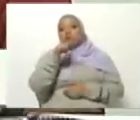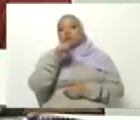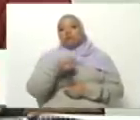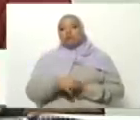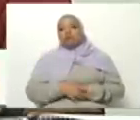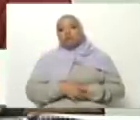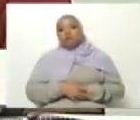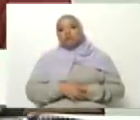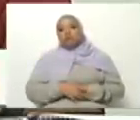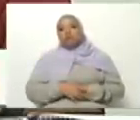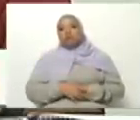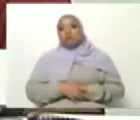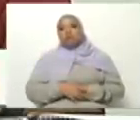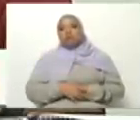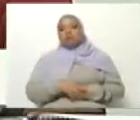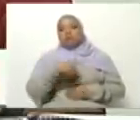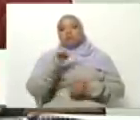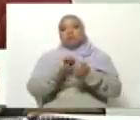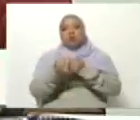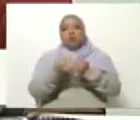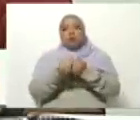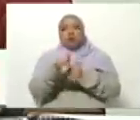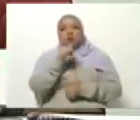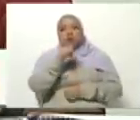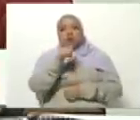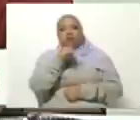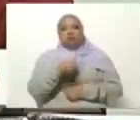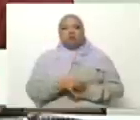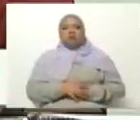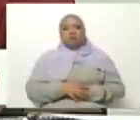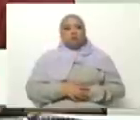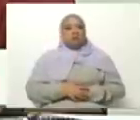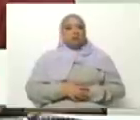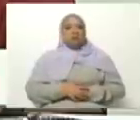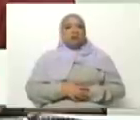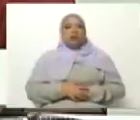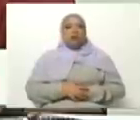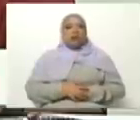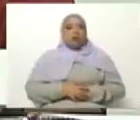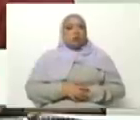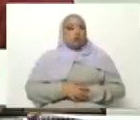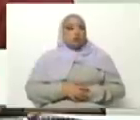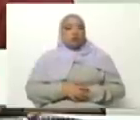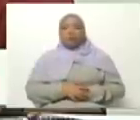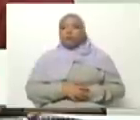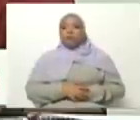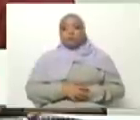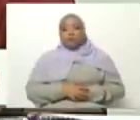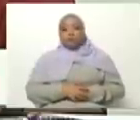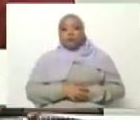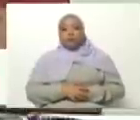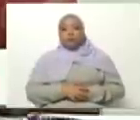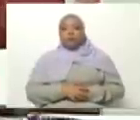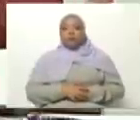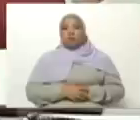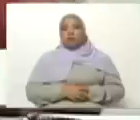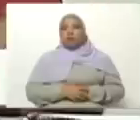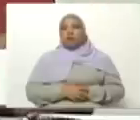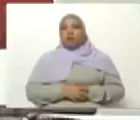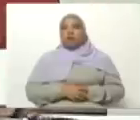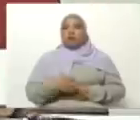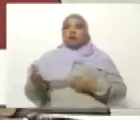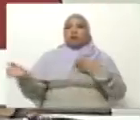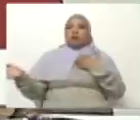de atletas venezolanos de alta competencia que están en el extranjero, eso cuesta Dios y su ayuda. Pues estamos